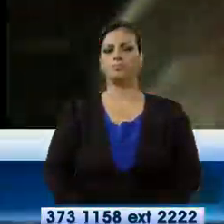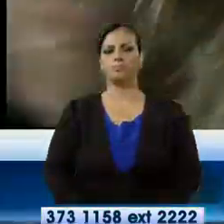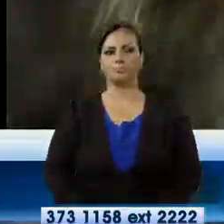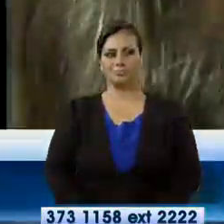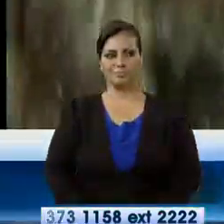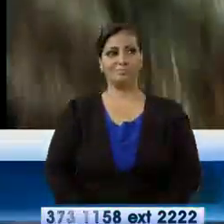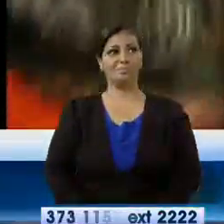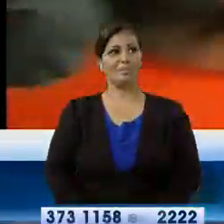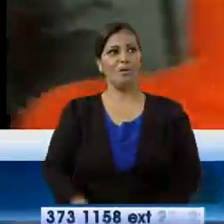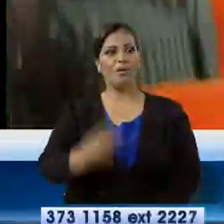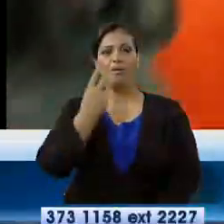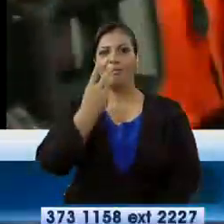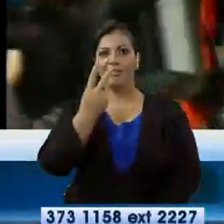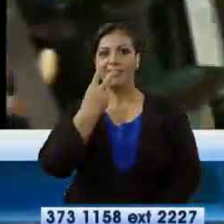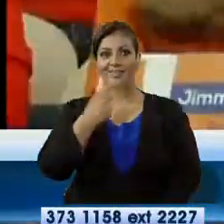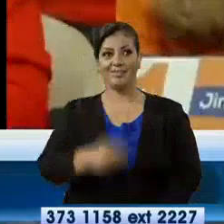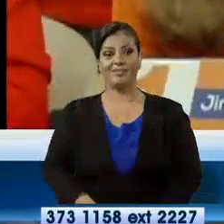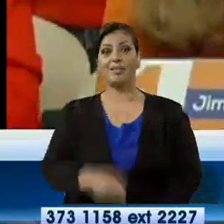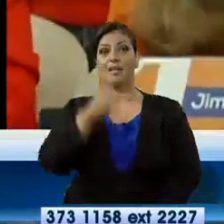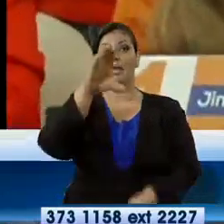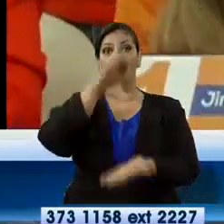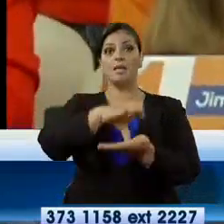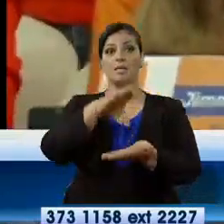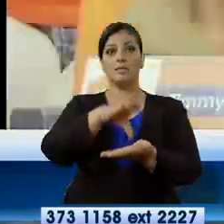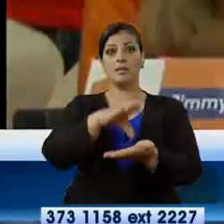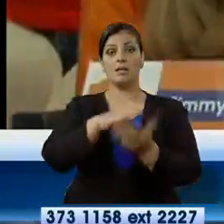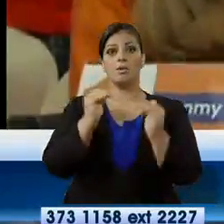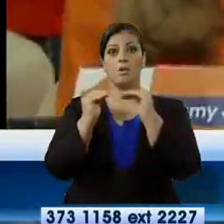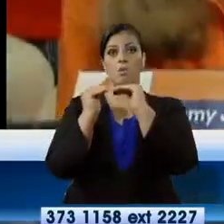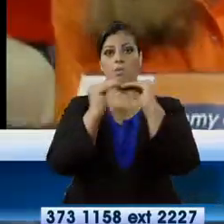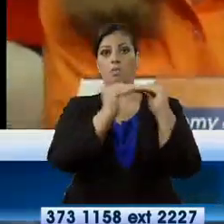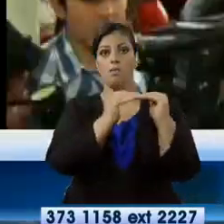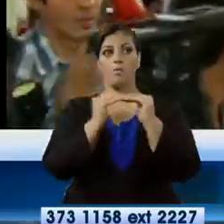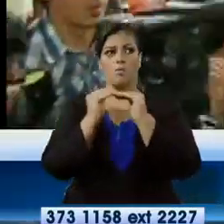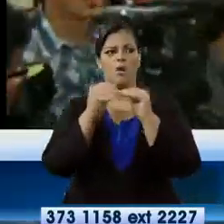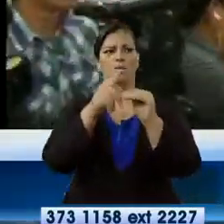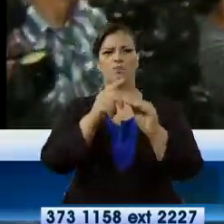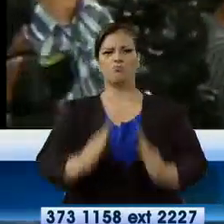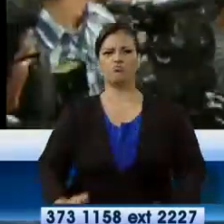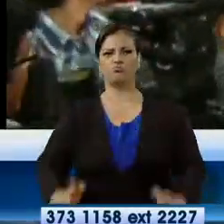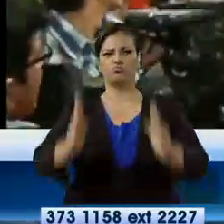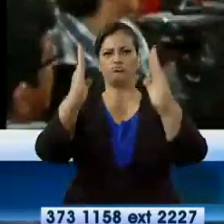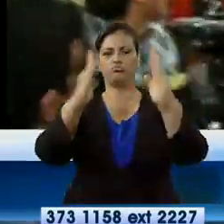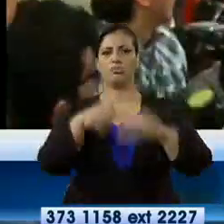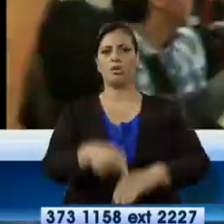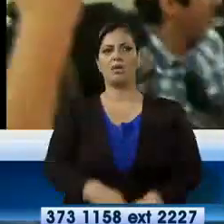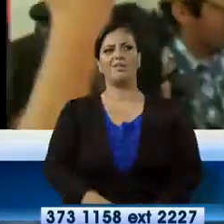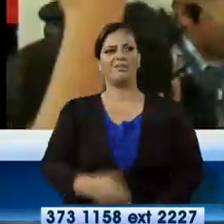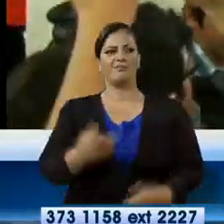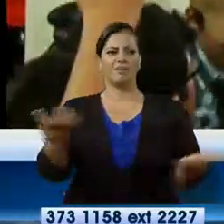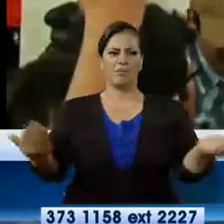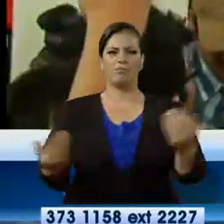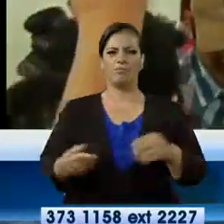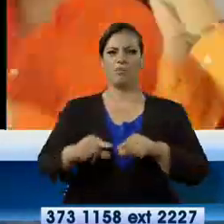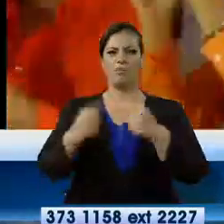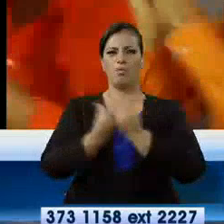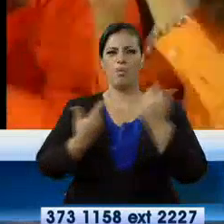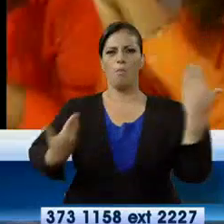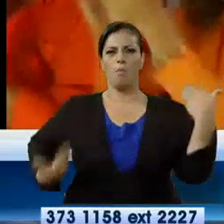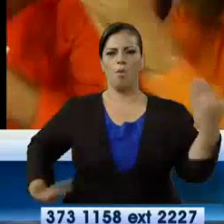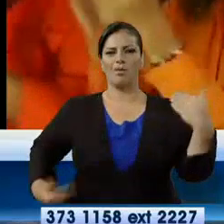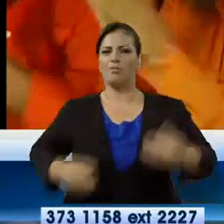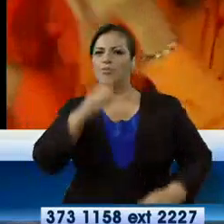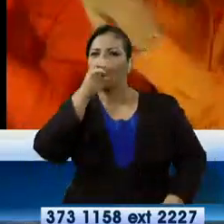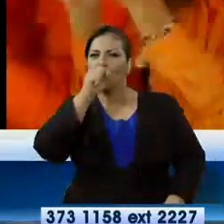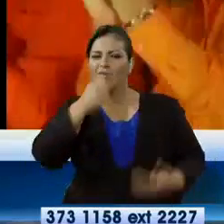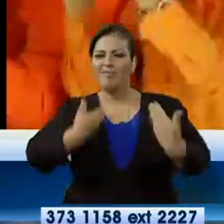Casa llena en una de las sedes del Centro Democrático, y es que el prefecto Jimmy Jairala daba un anuncio respecto a las elecciones presidenciales del